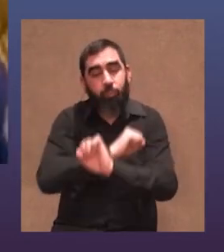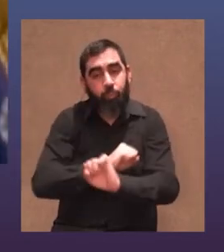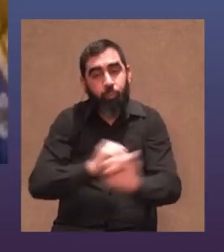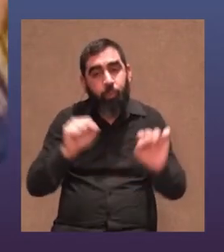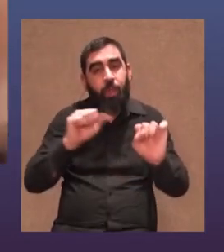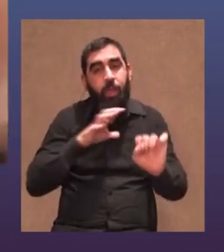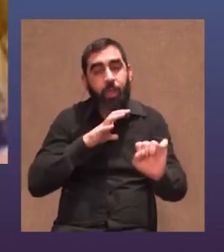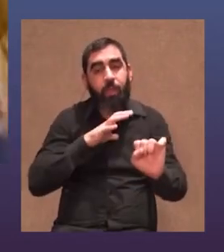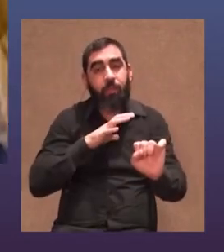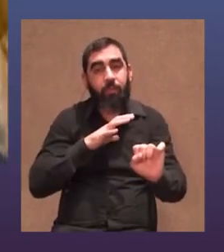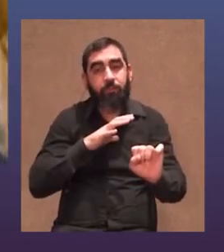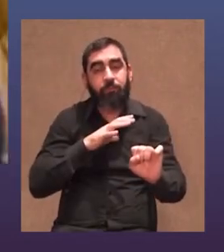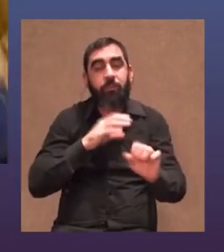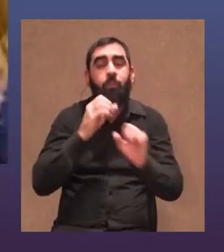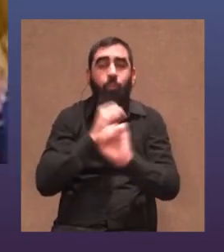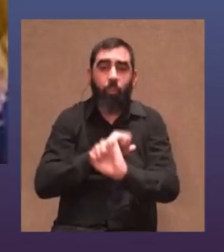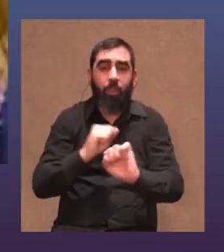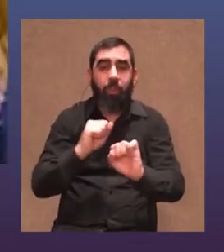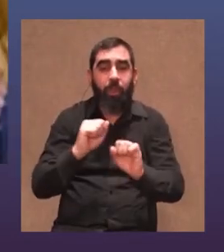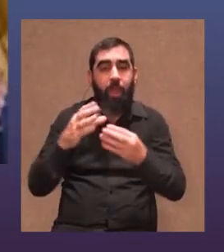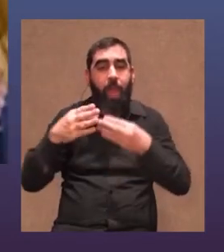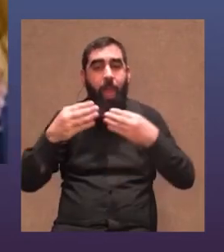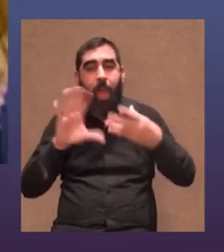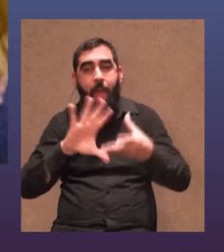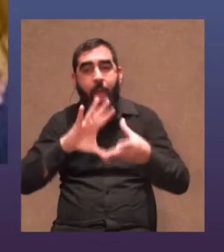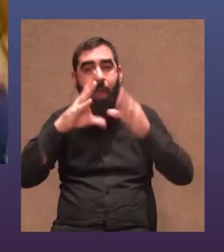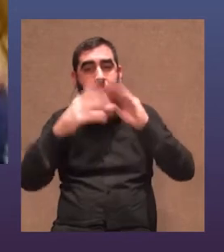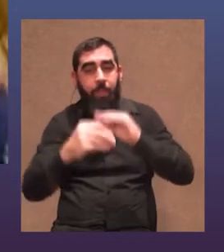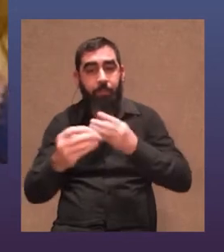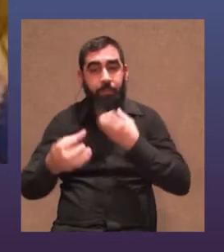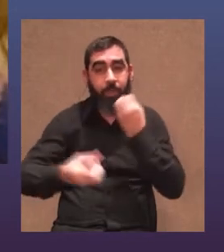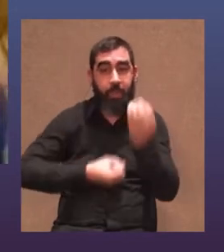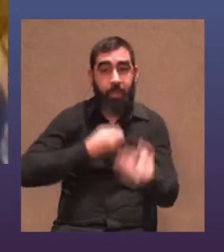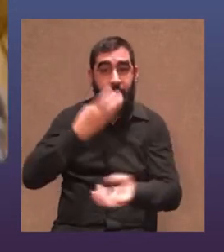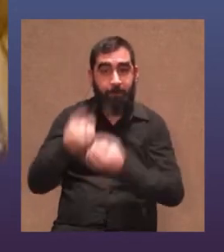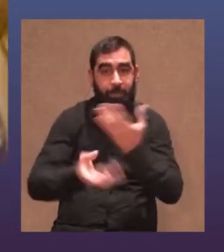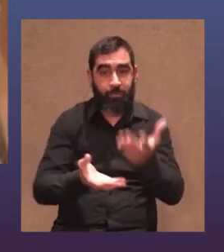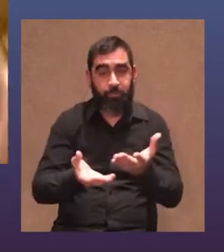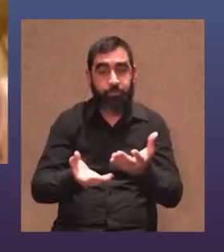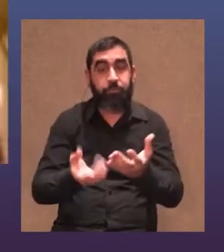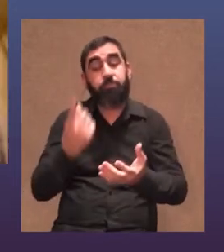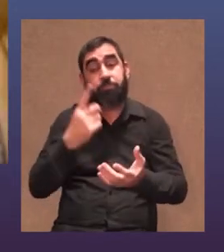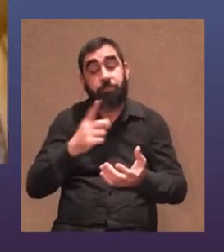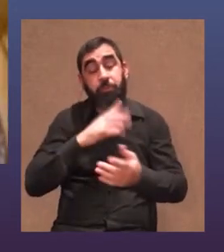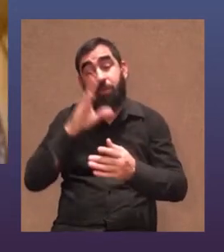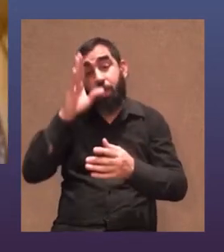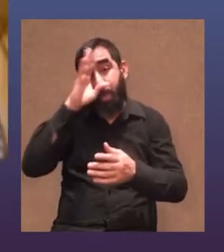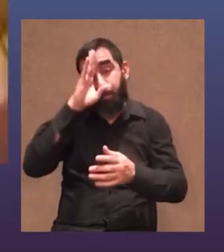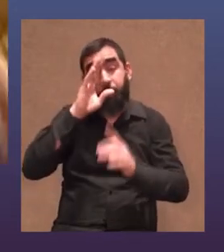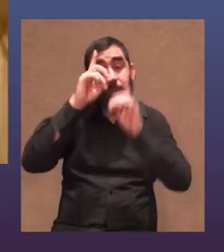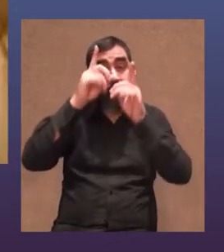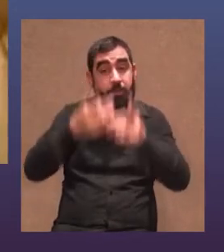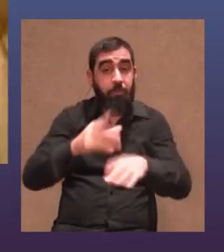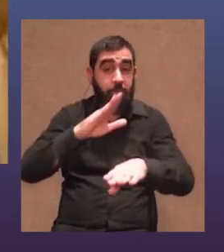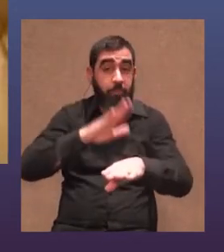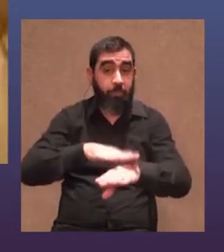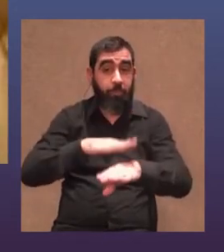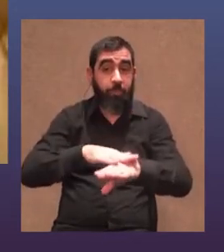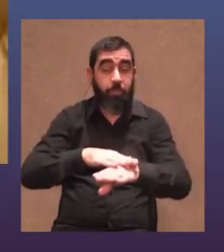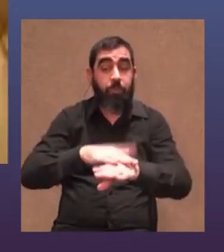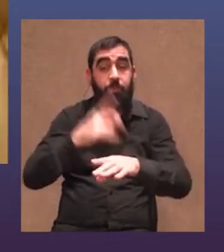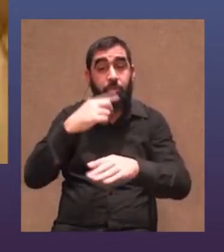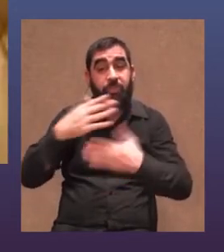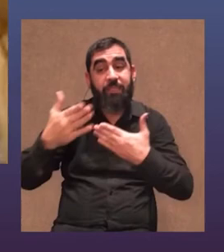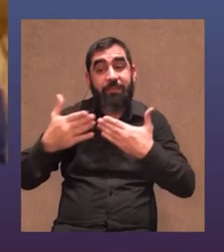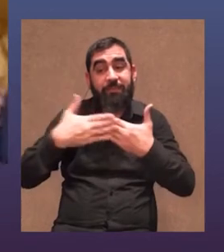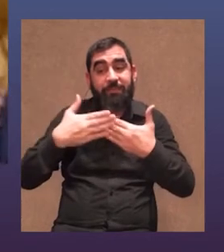tiene más cintura para expresarse, en el tango no. Pero bueno, fue un aprendizaje también. Y entonces, acercarme